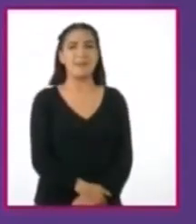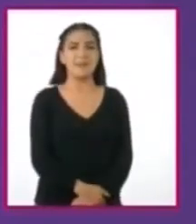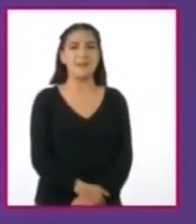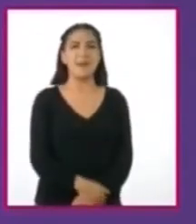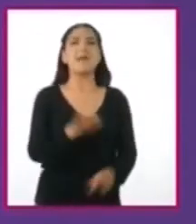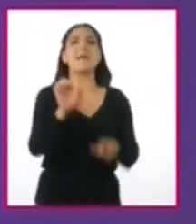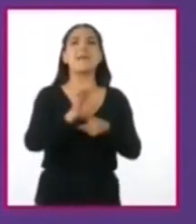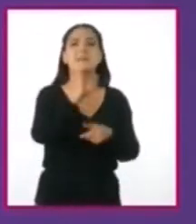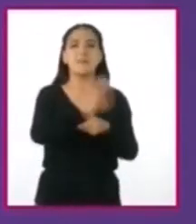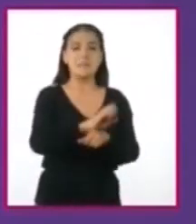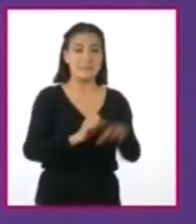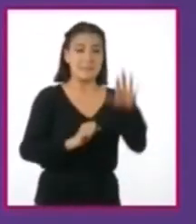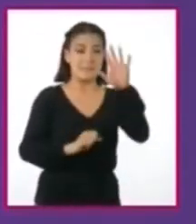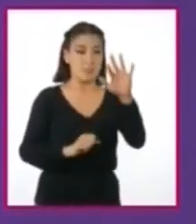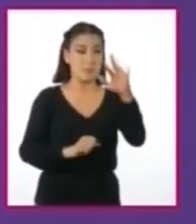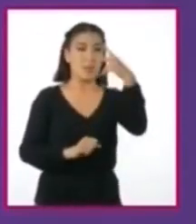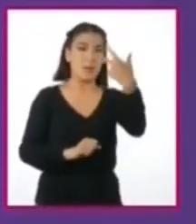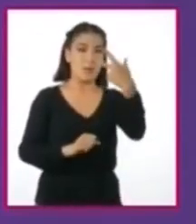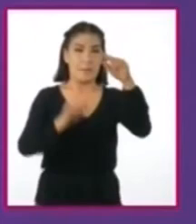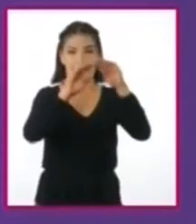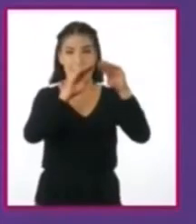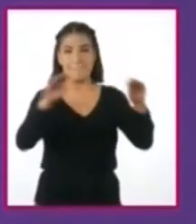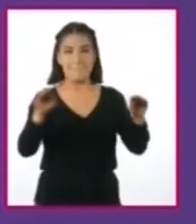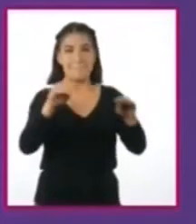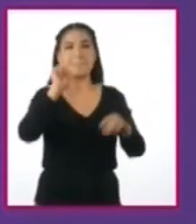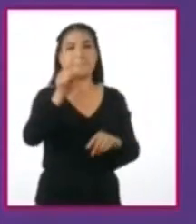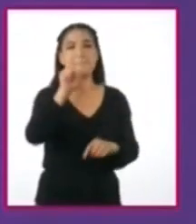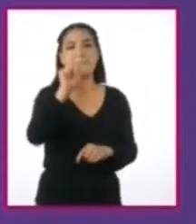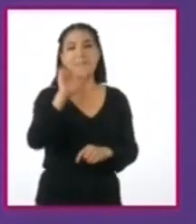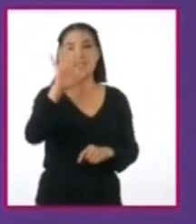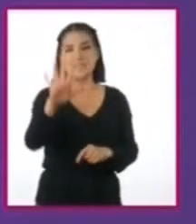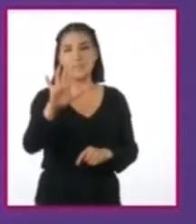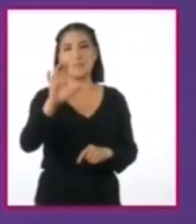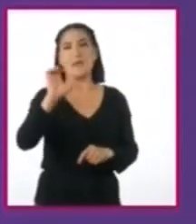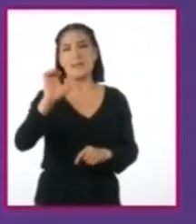Entonces, 58 metros es a 25 centímetros,